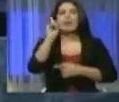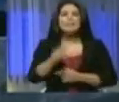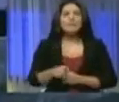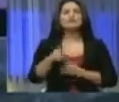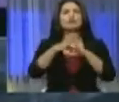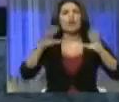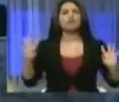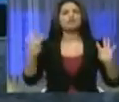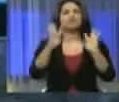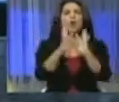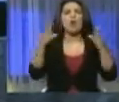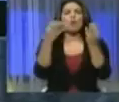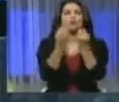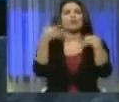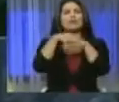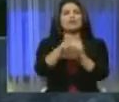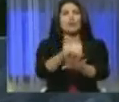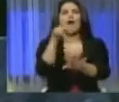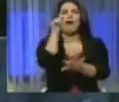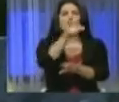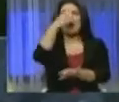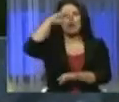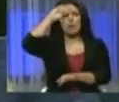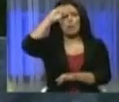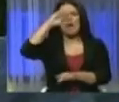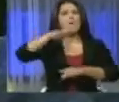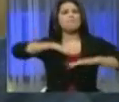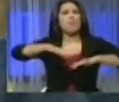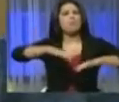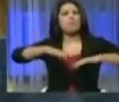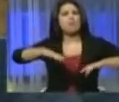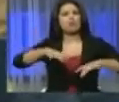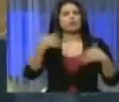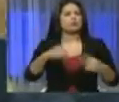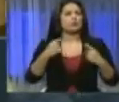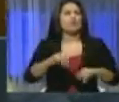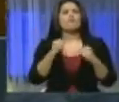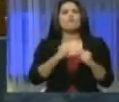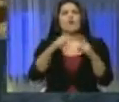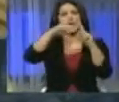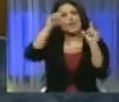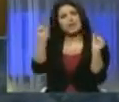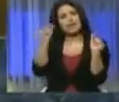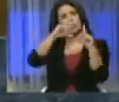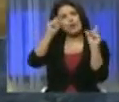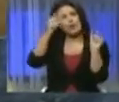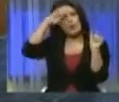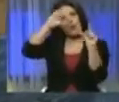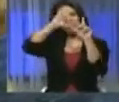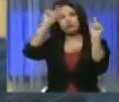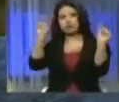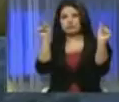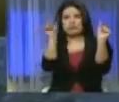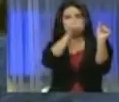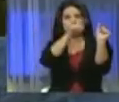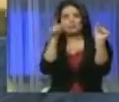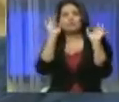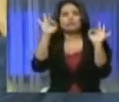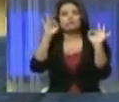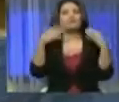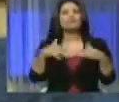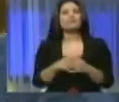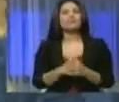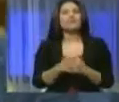Caribe, de la más grande de las Antillas. Felicidades, Fidel. Felicidades, corazón llanero. Así que todos los días son